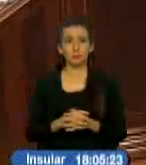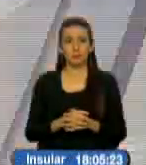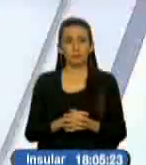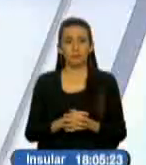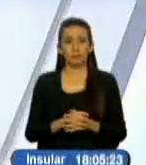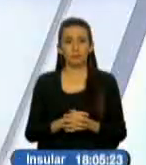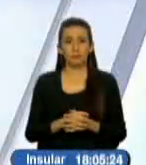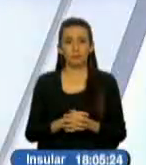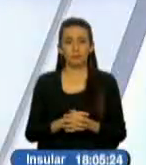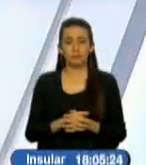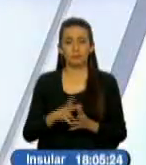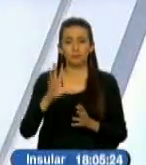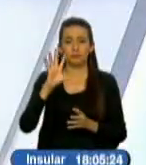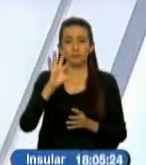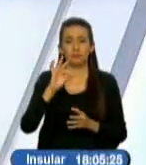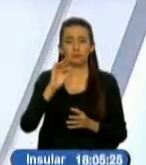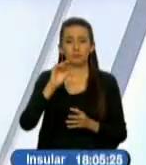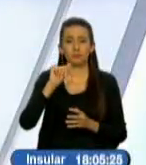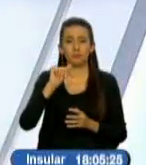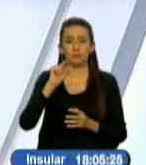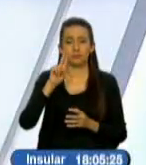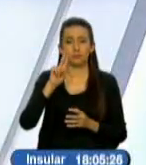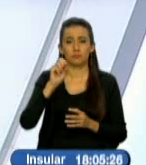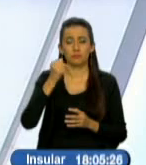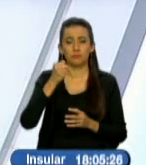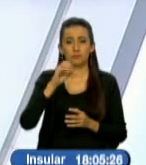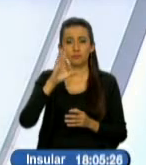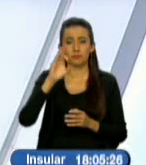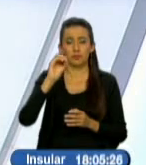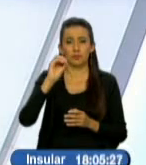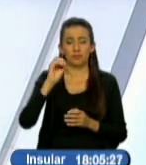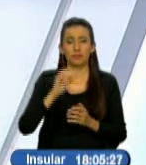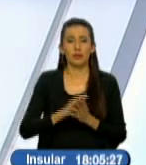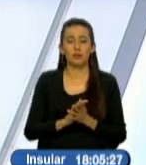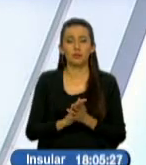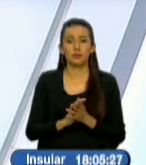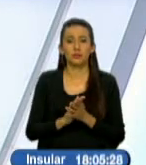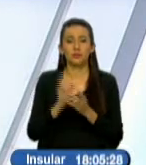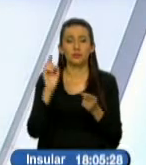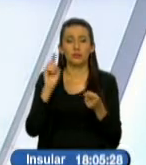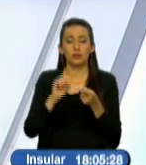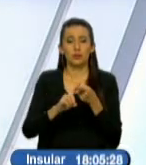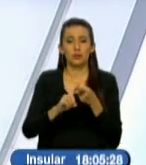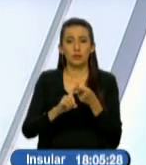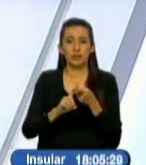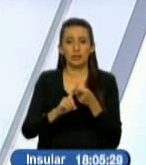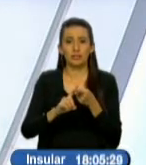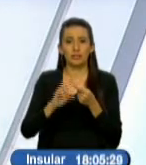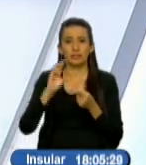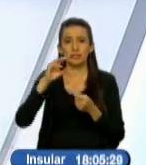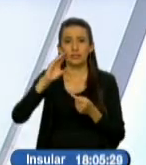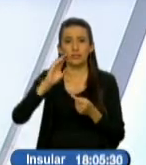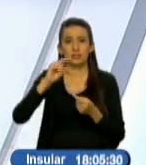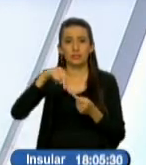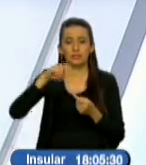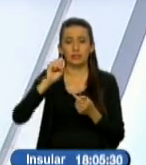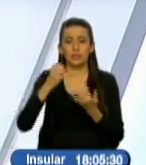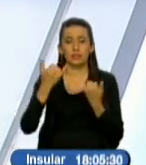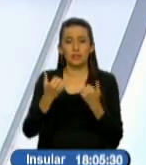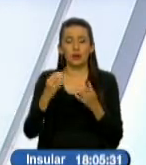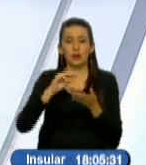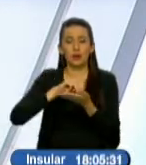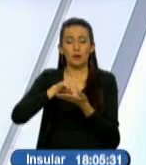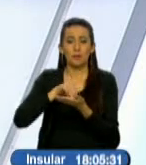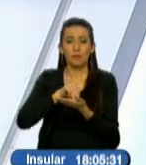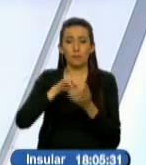Y Fausto Camacho, actual delegado electoral de Creo y ex integrante del Consejo Nacional Electoral, en su afán de defender